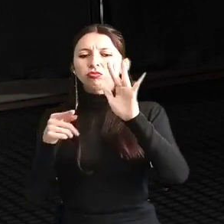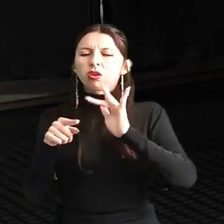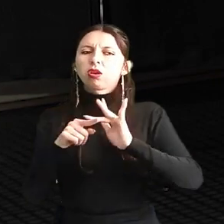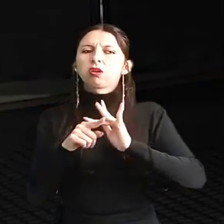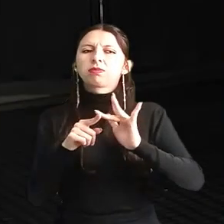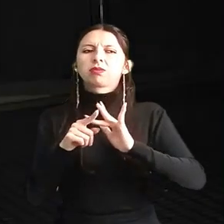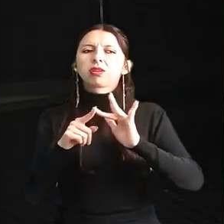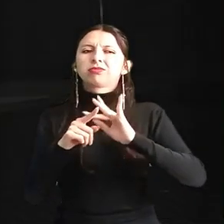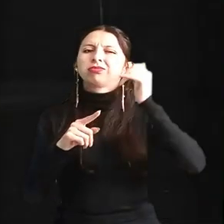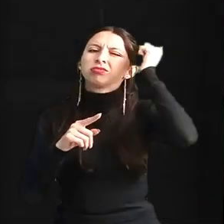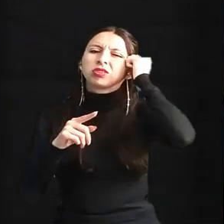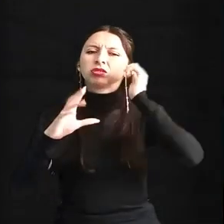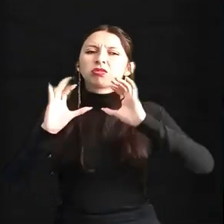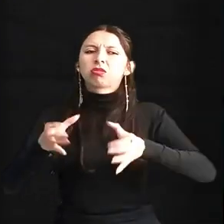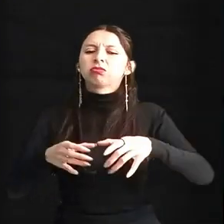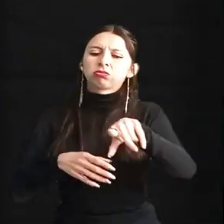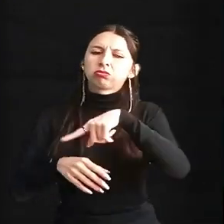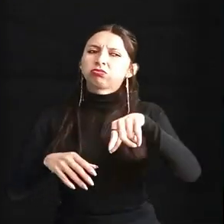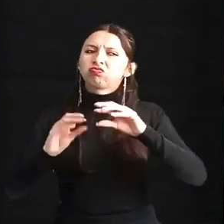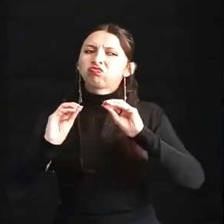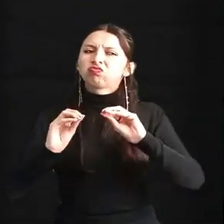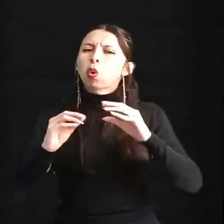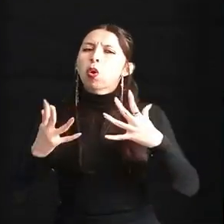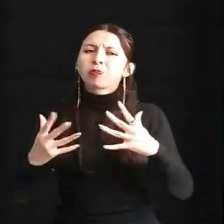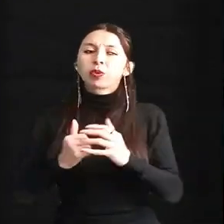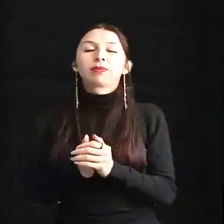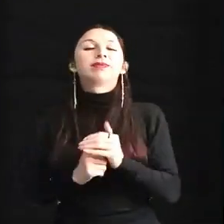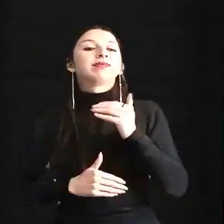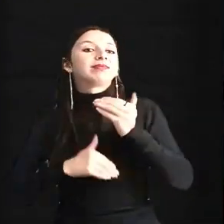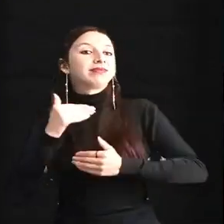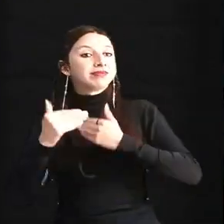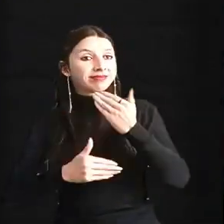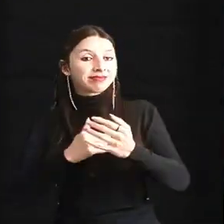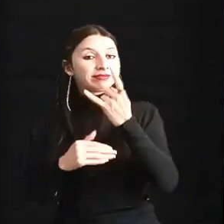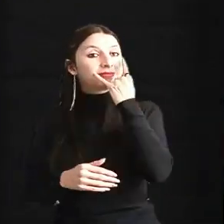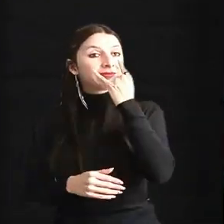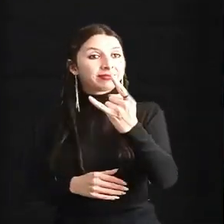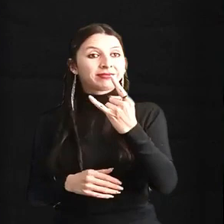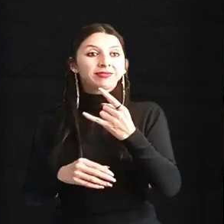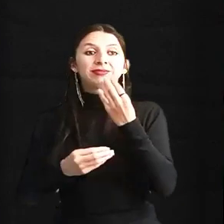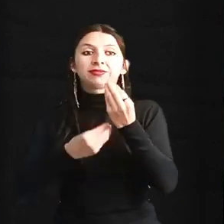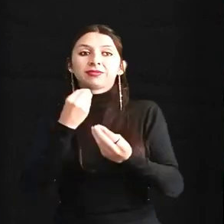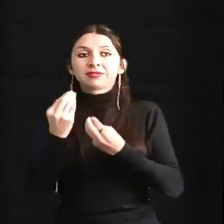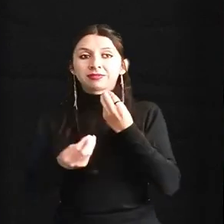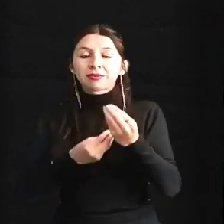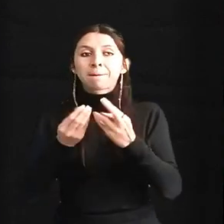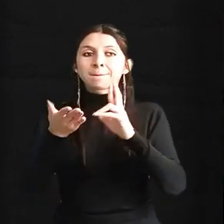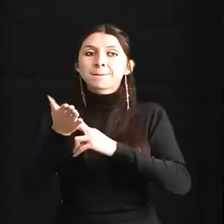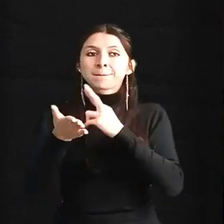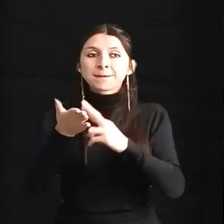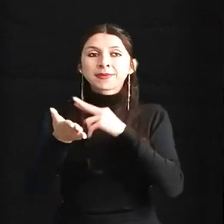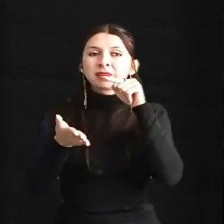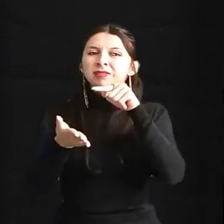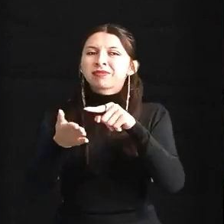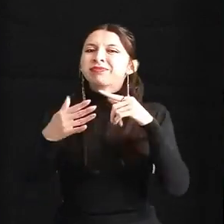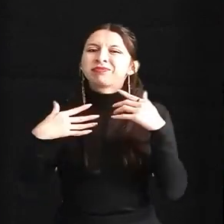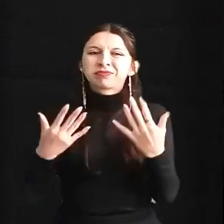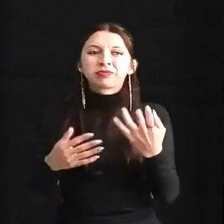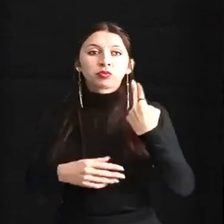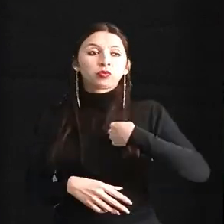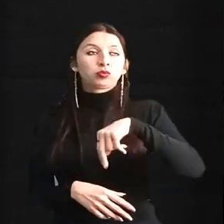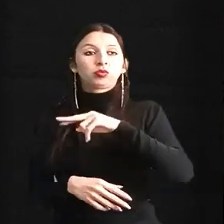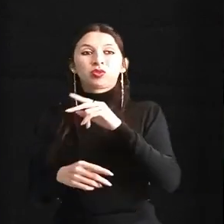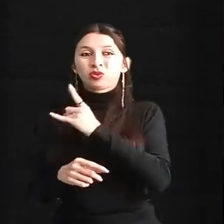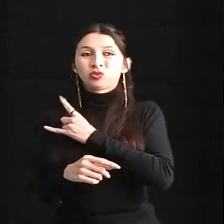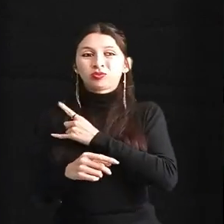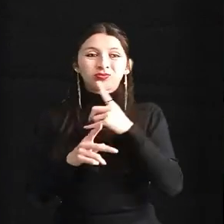esta revista hacia su ejercicio como docente Bueno es un proceso bien interesante el que se realiza en la revista el